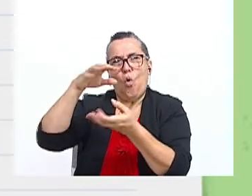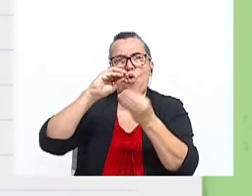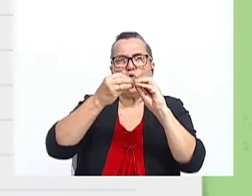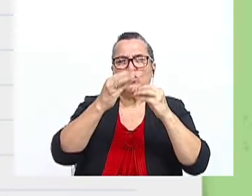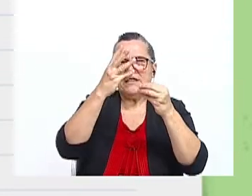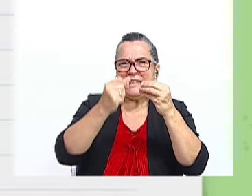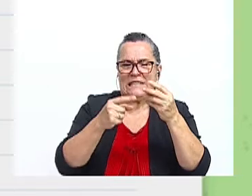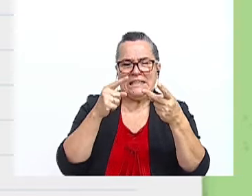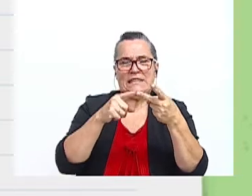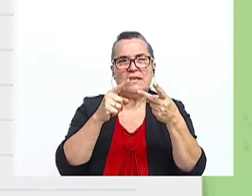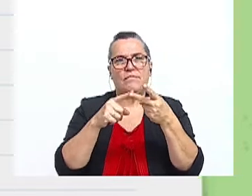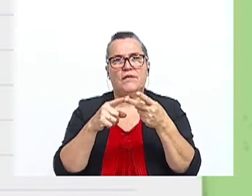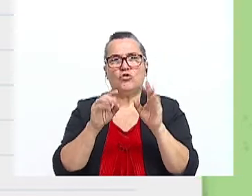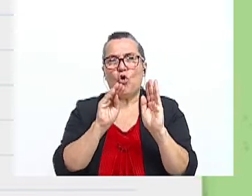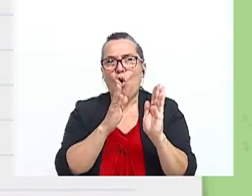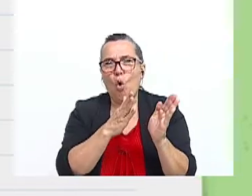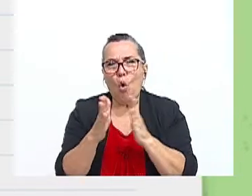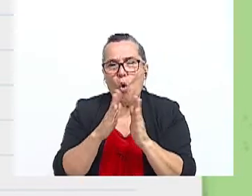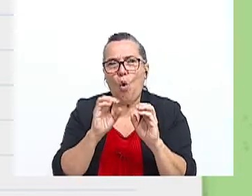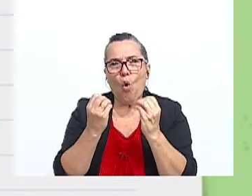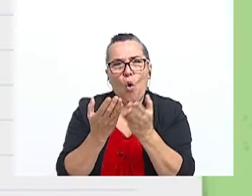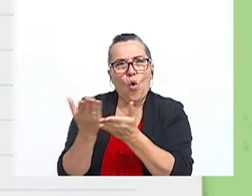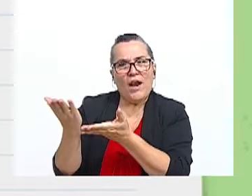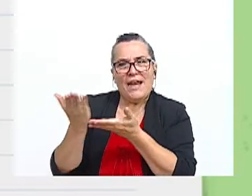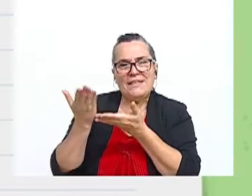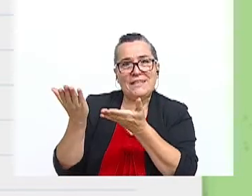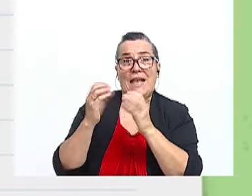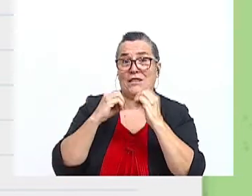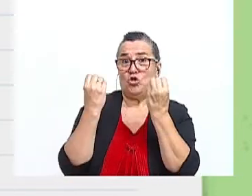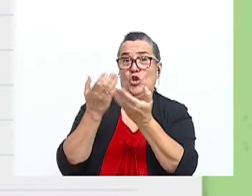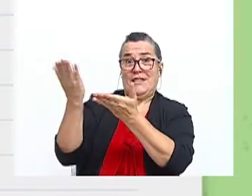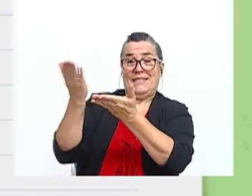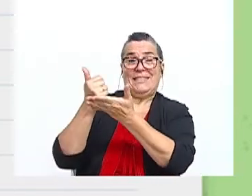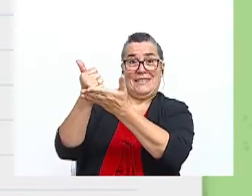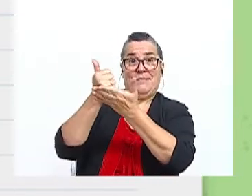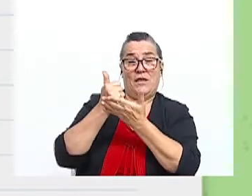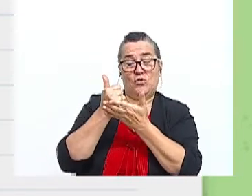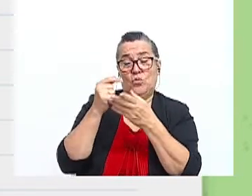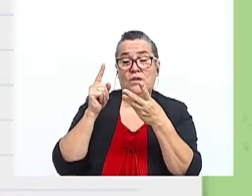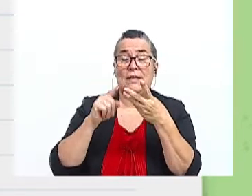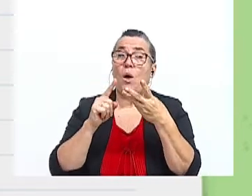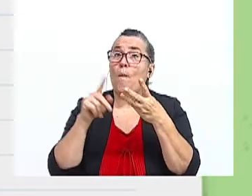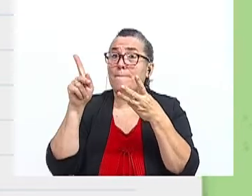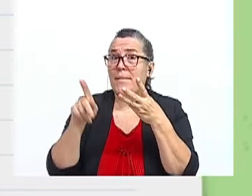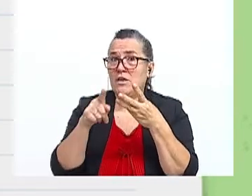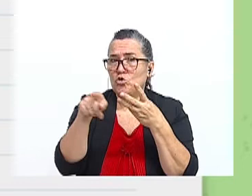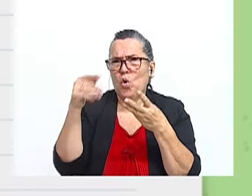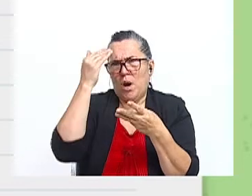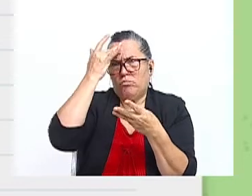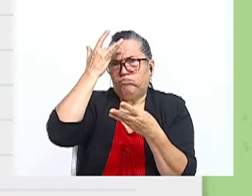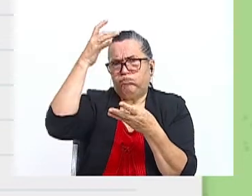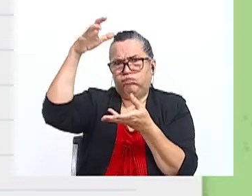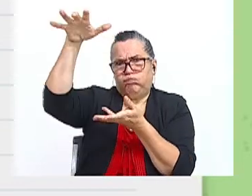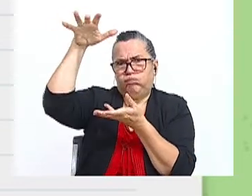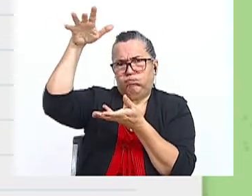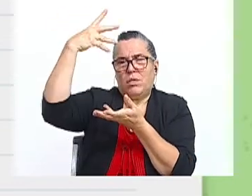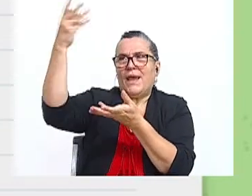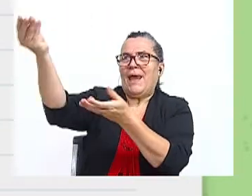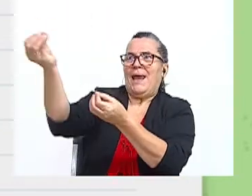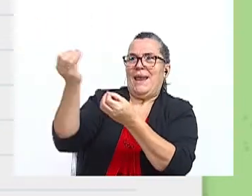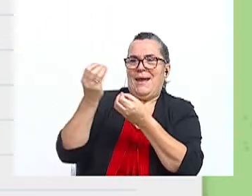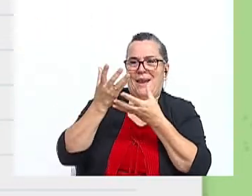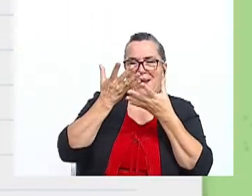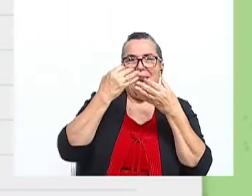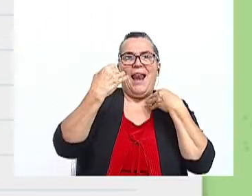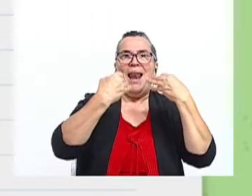cifras, esas organizaciones que me puedan ayudar o esa persona de peso erudita